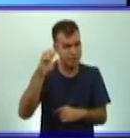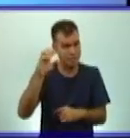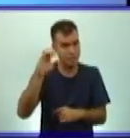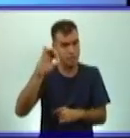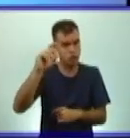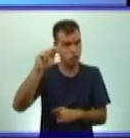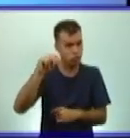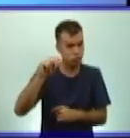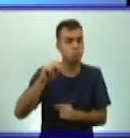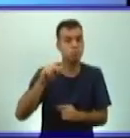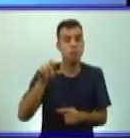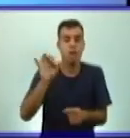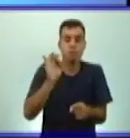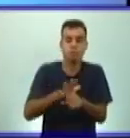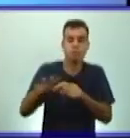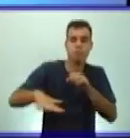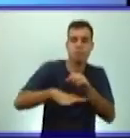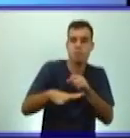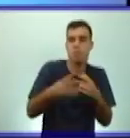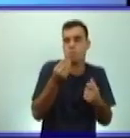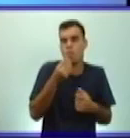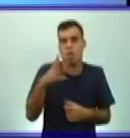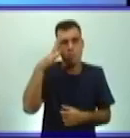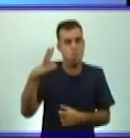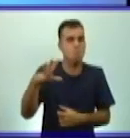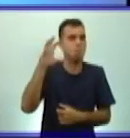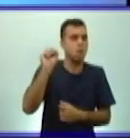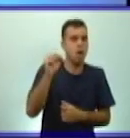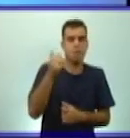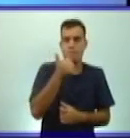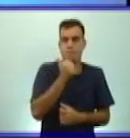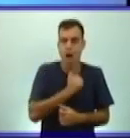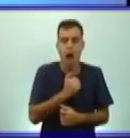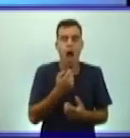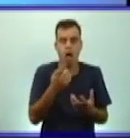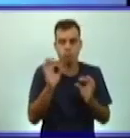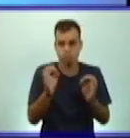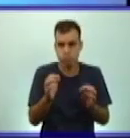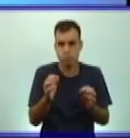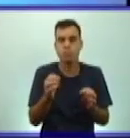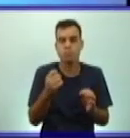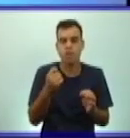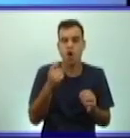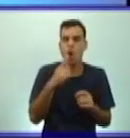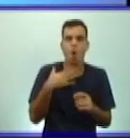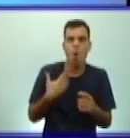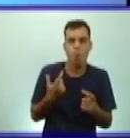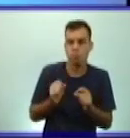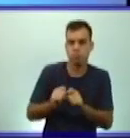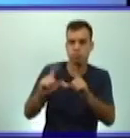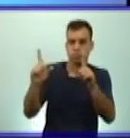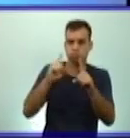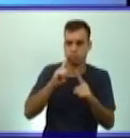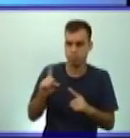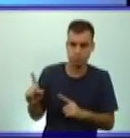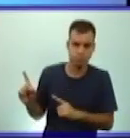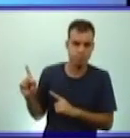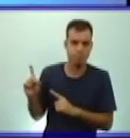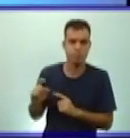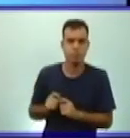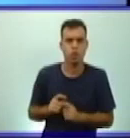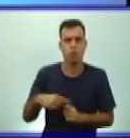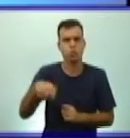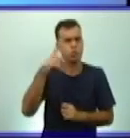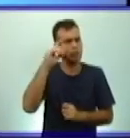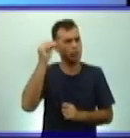bases para poder comprender mucho más sobre el movimiento de la rotación, los veamos definidos en la siguiente diapositiva. No se preocupe que